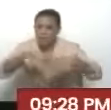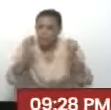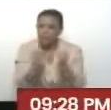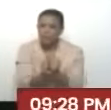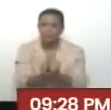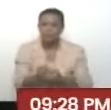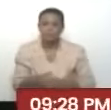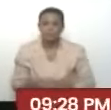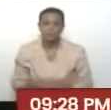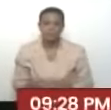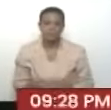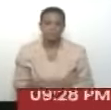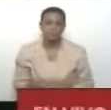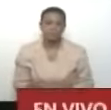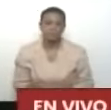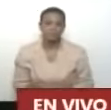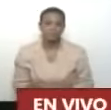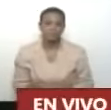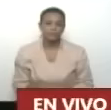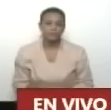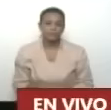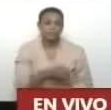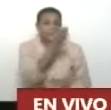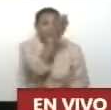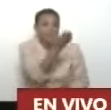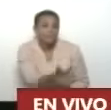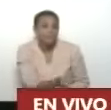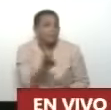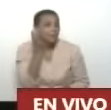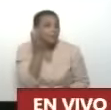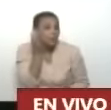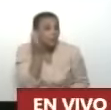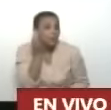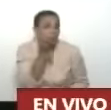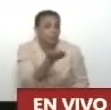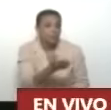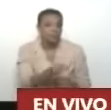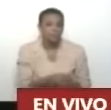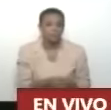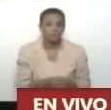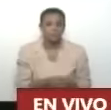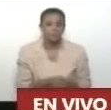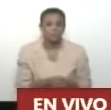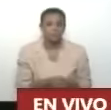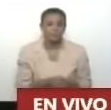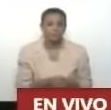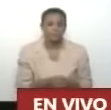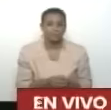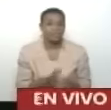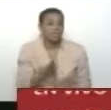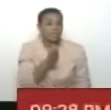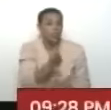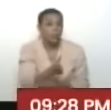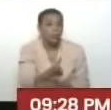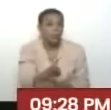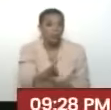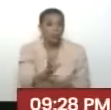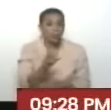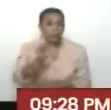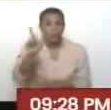presidente. Ana Karina Rose, Papaoto Toto Mantoro. Y llegó